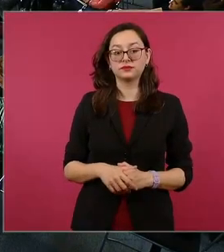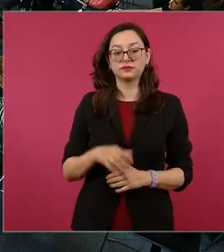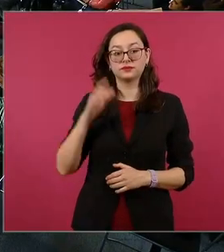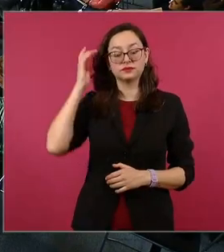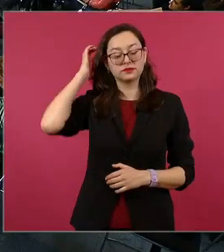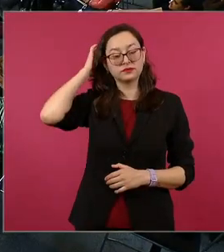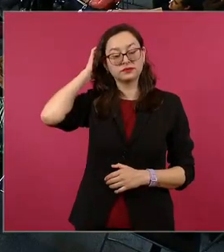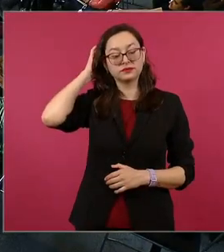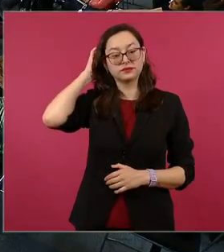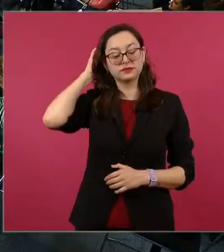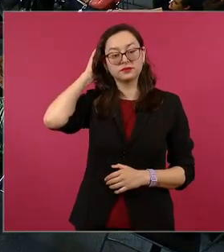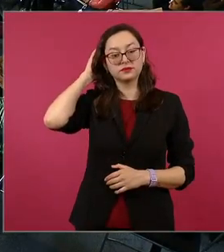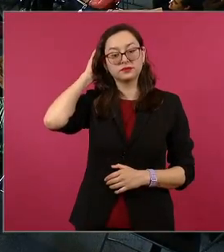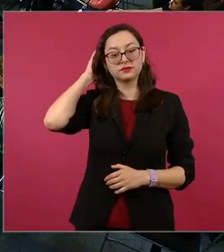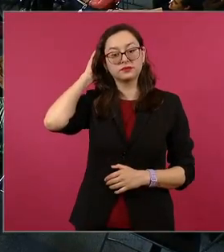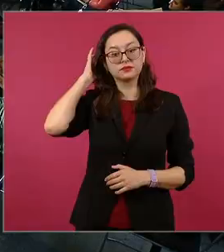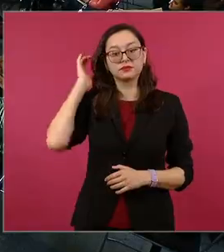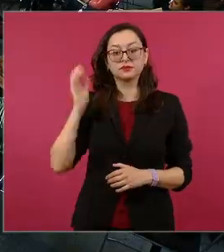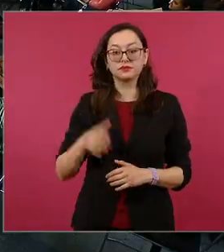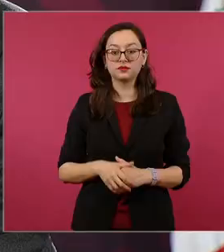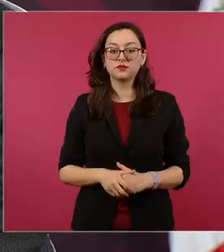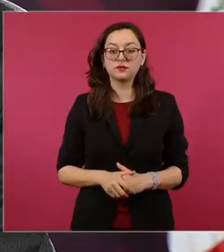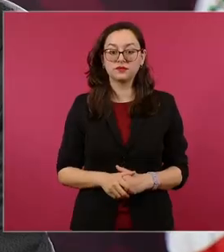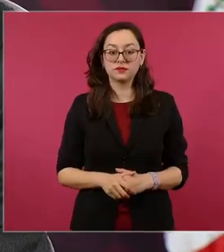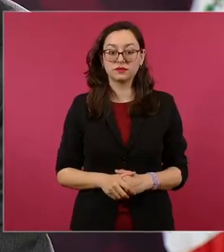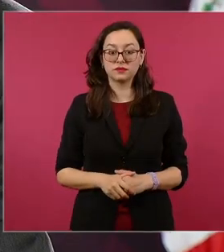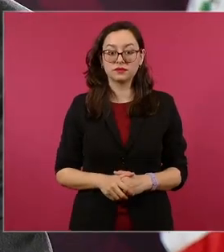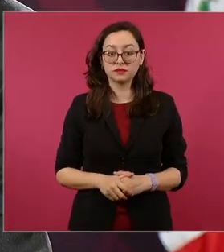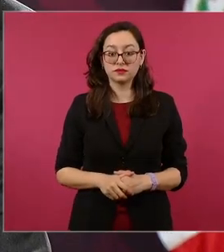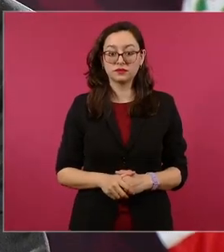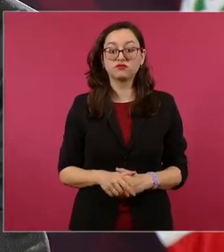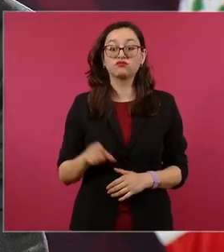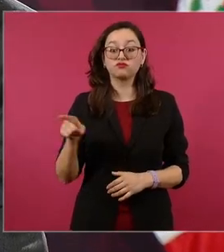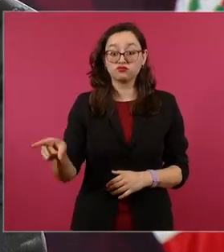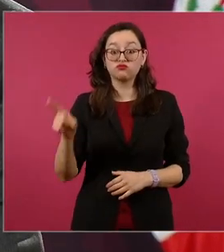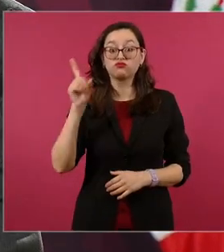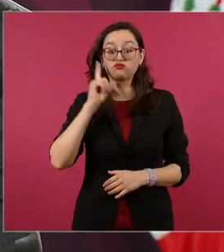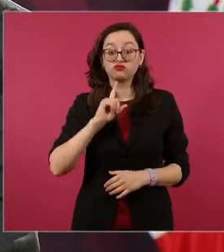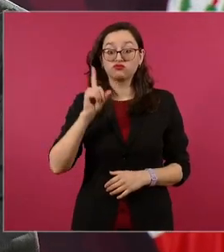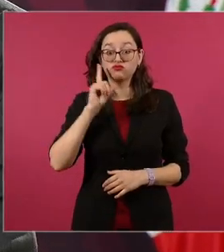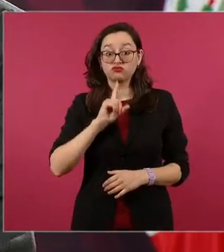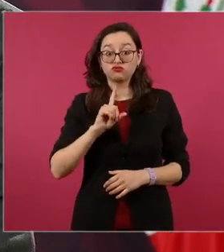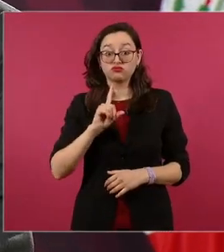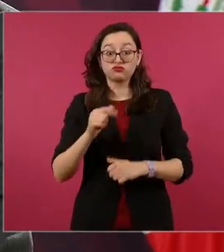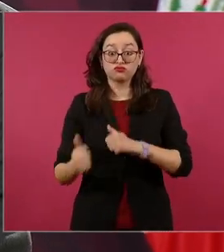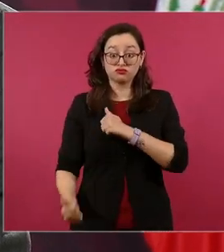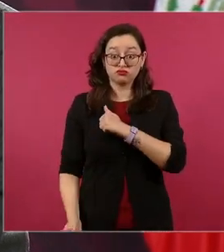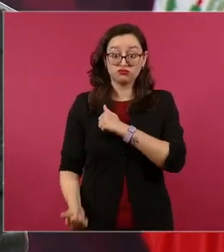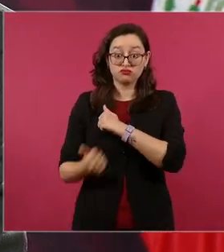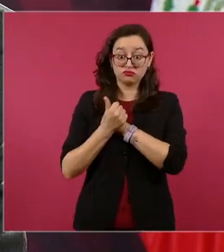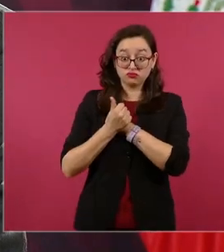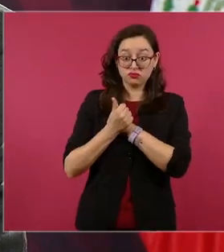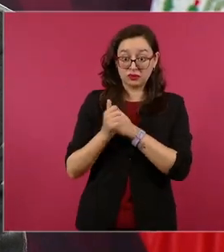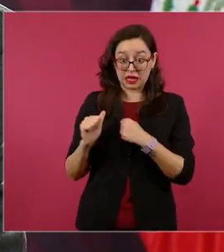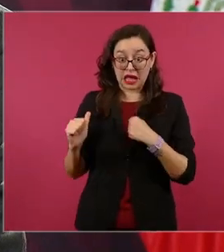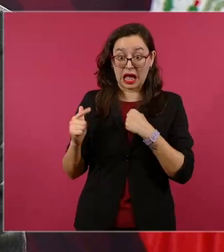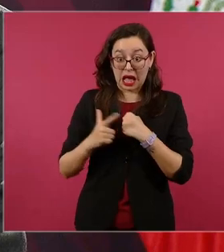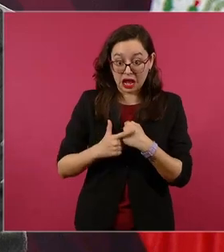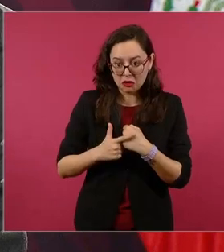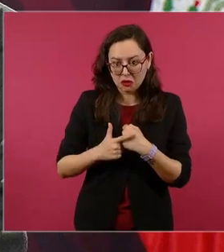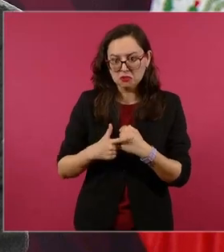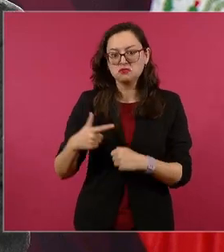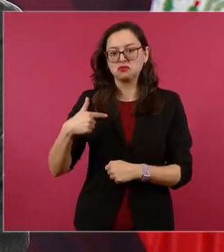Si ella me busca, sí, porque es mi presidente, va a ser mi